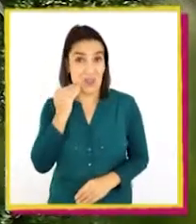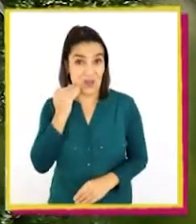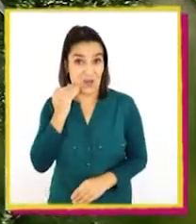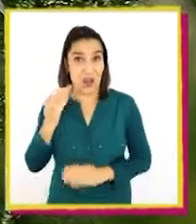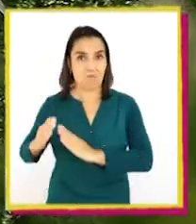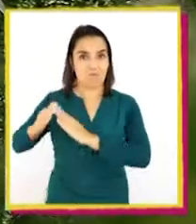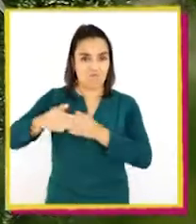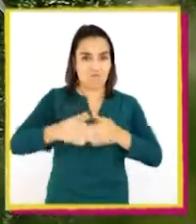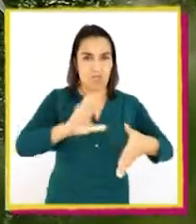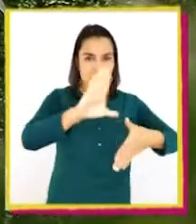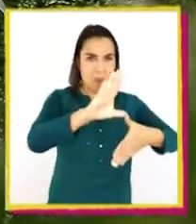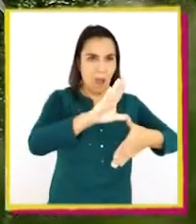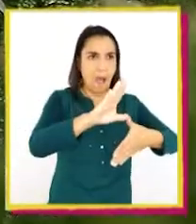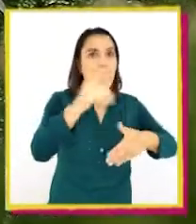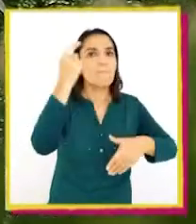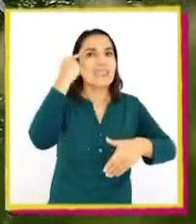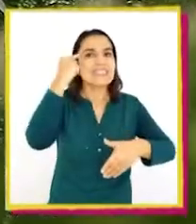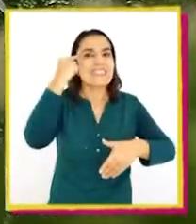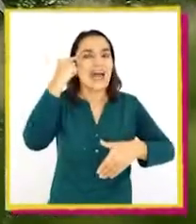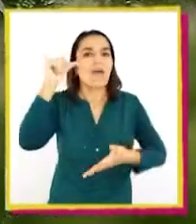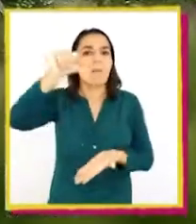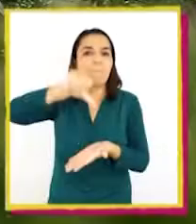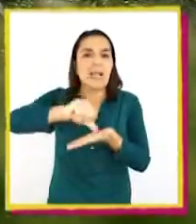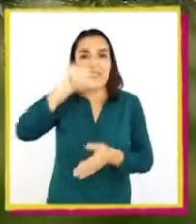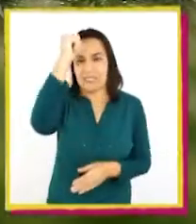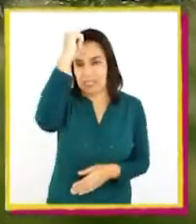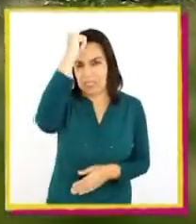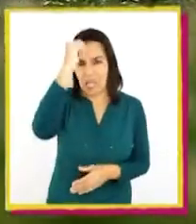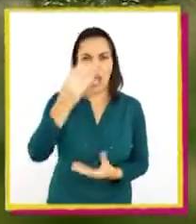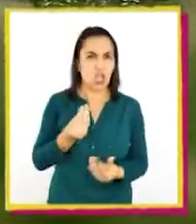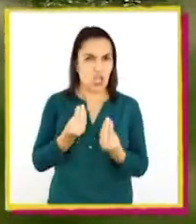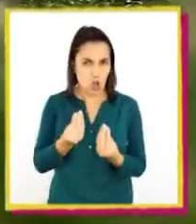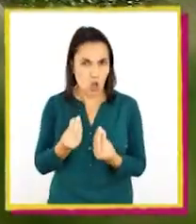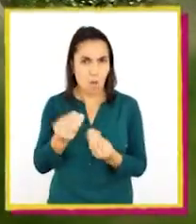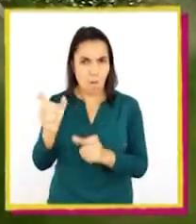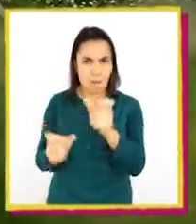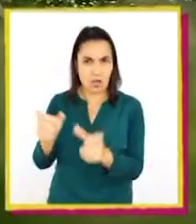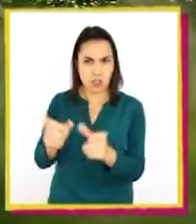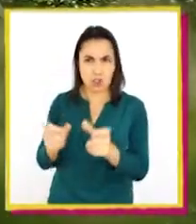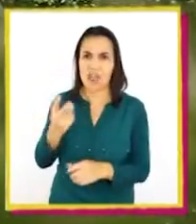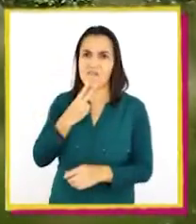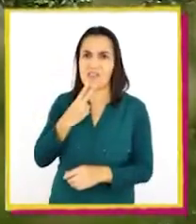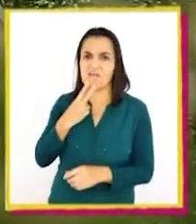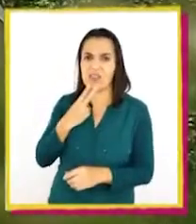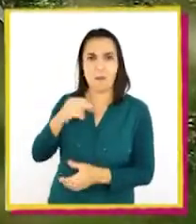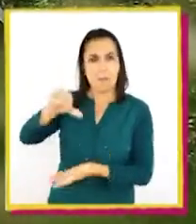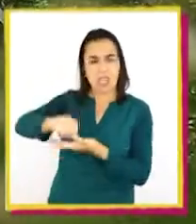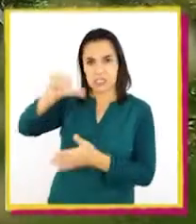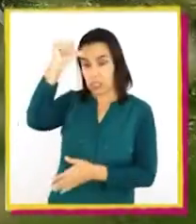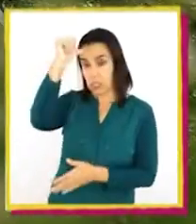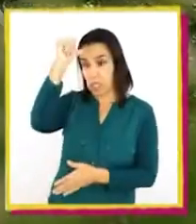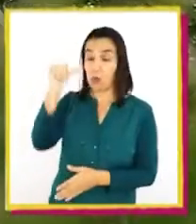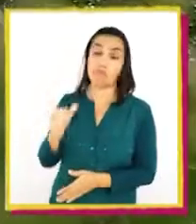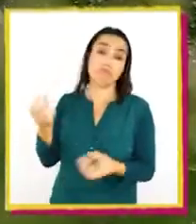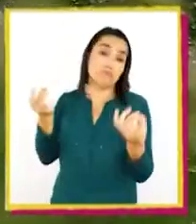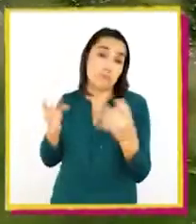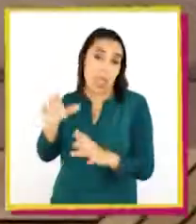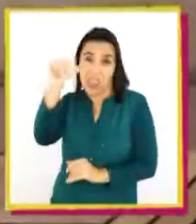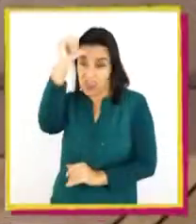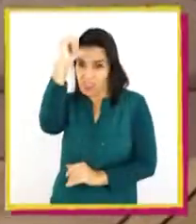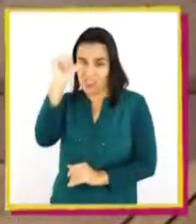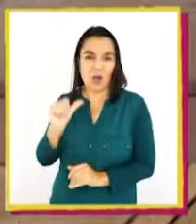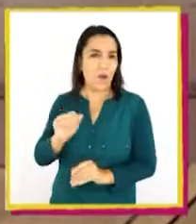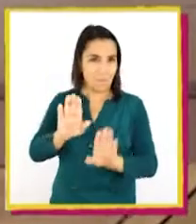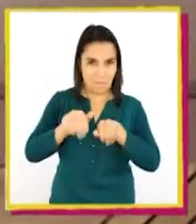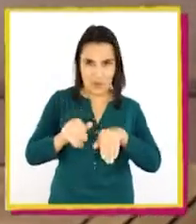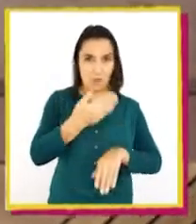América, pensaba que había llegado a la India. ¿Y cómo le dicen a las personas que viven en la India? Muy bien, indios.